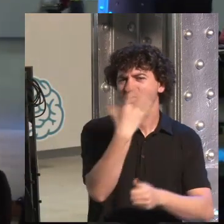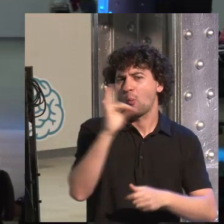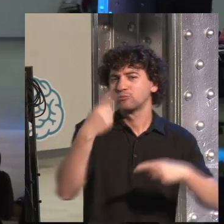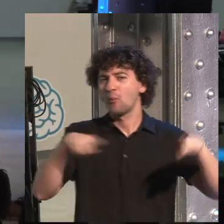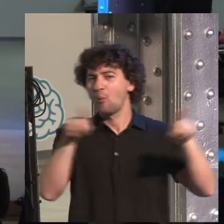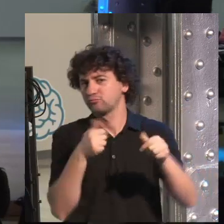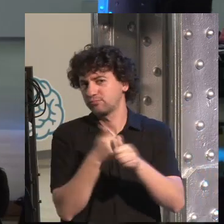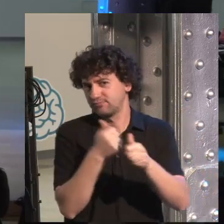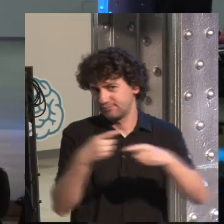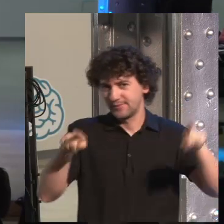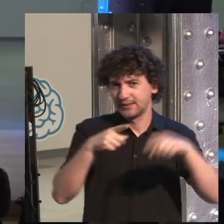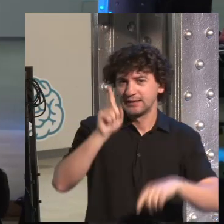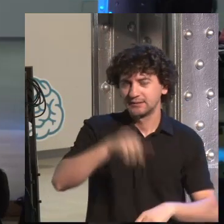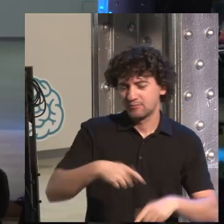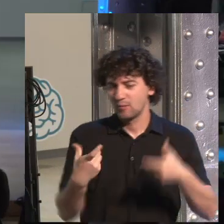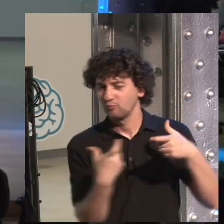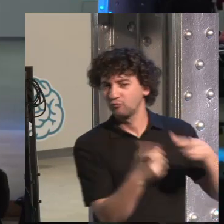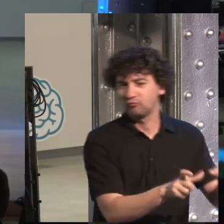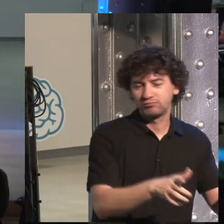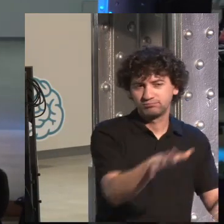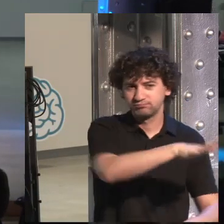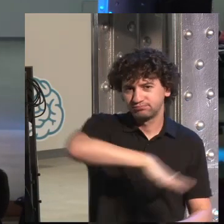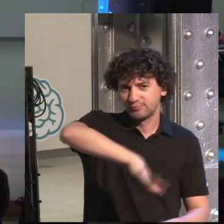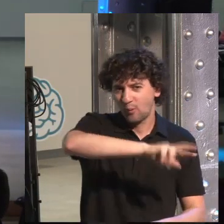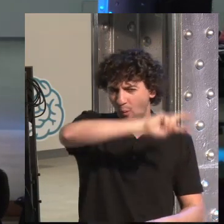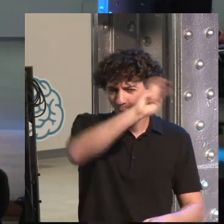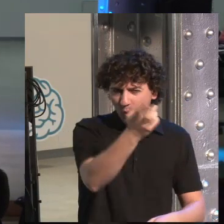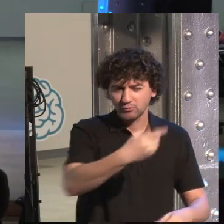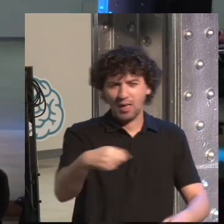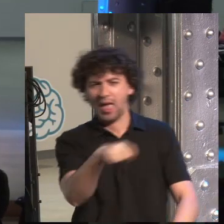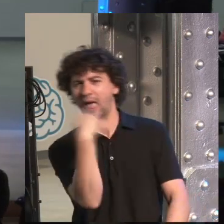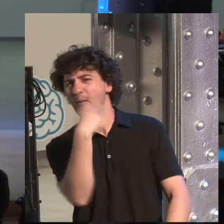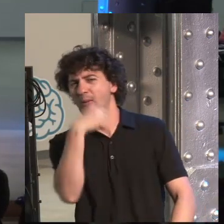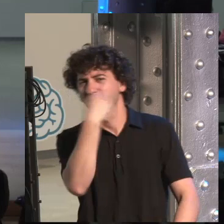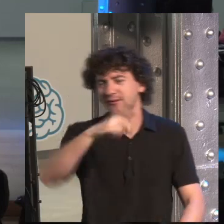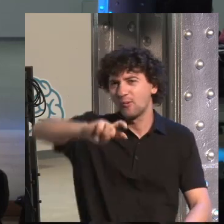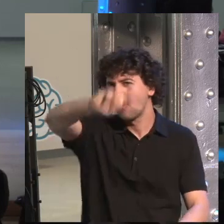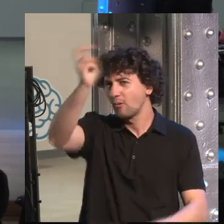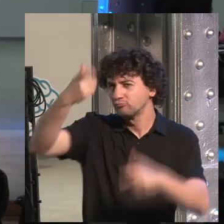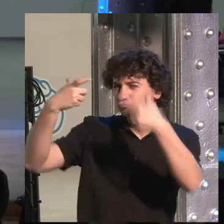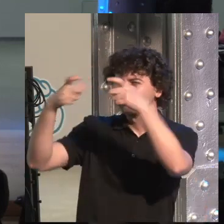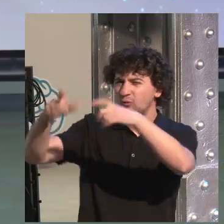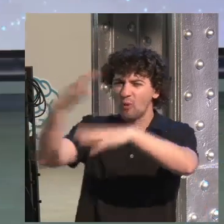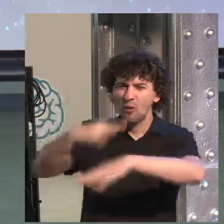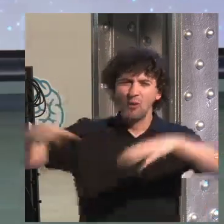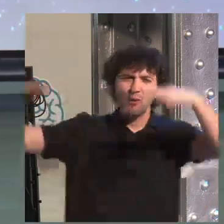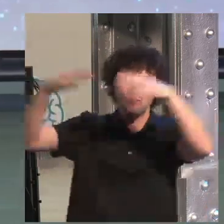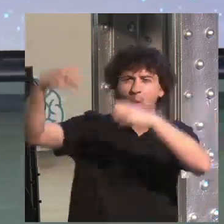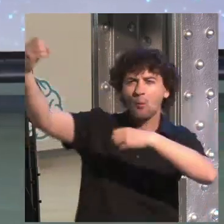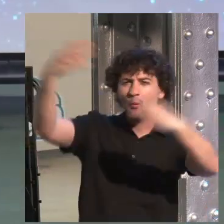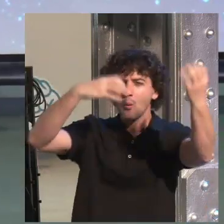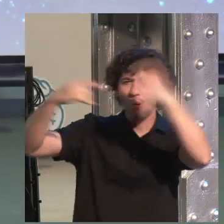este lado tengo unos tíos con el pechamen al descubierto, dando ahí con los abanicos. Arriba, una macroestructura de luces y